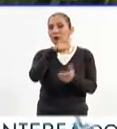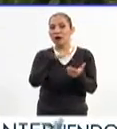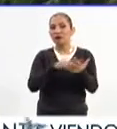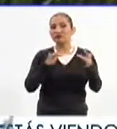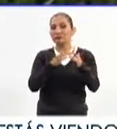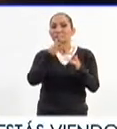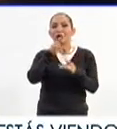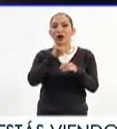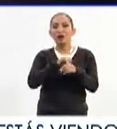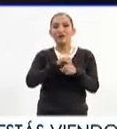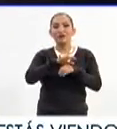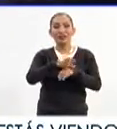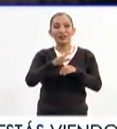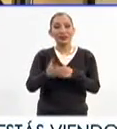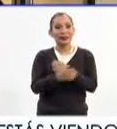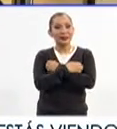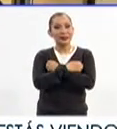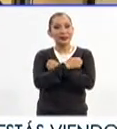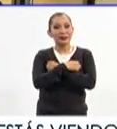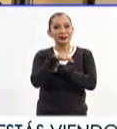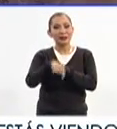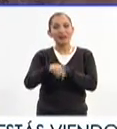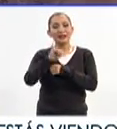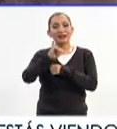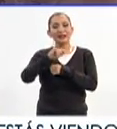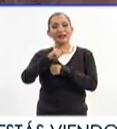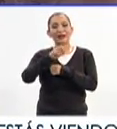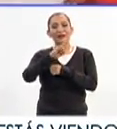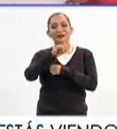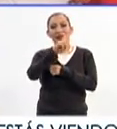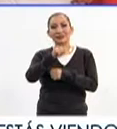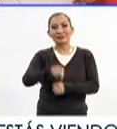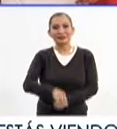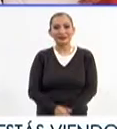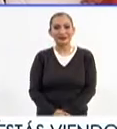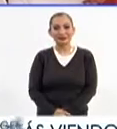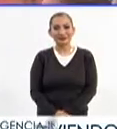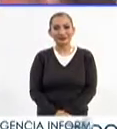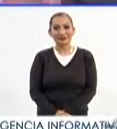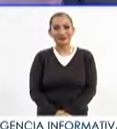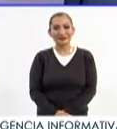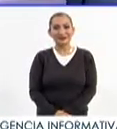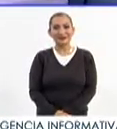lo mejor de la información en educación. Esto es Interfaz.